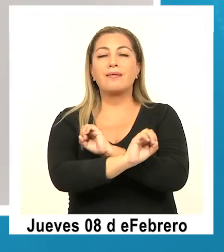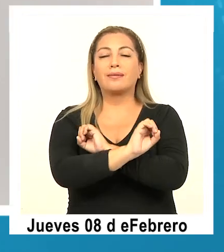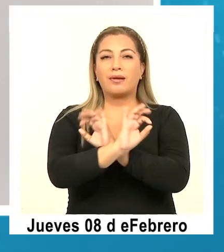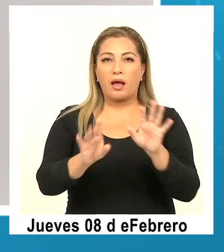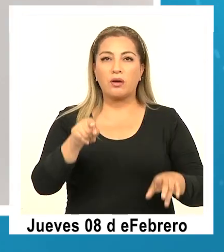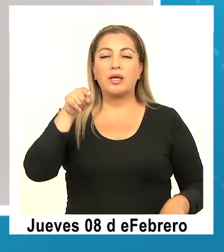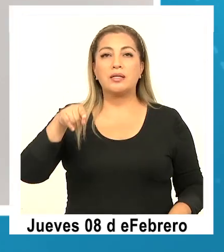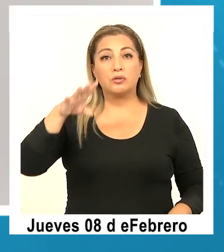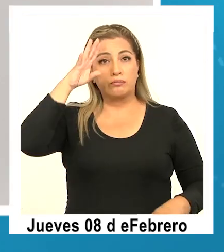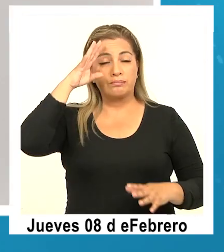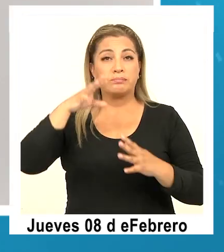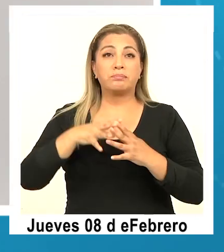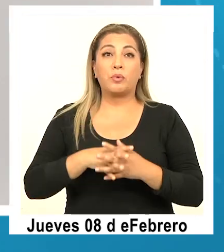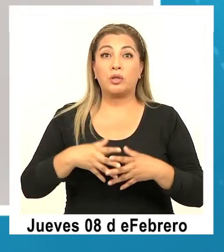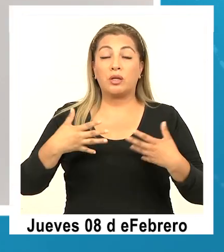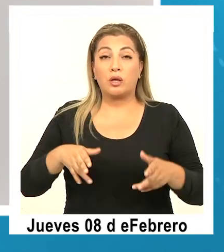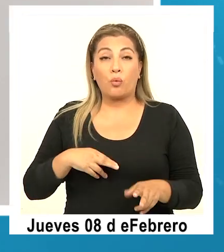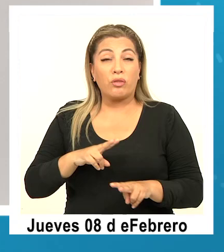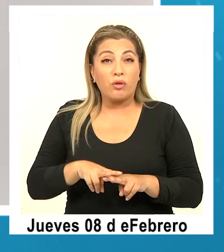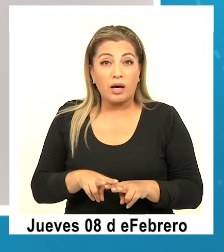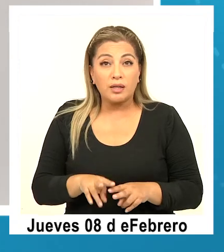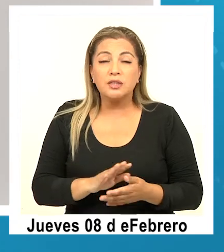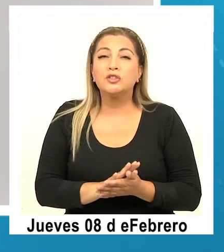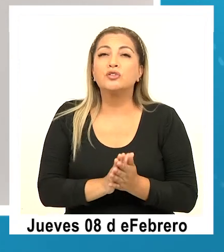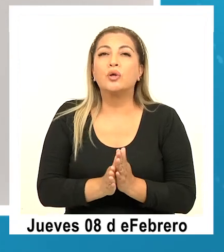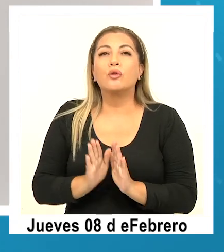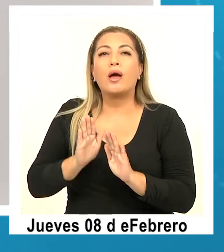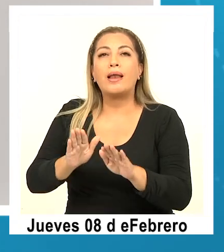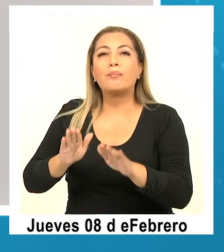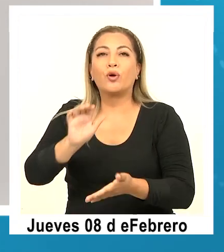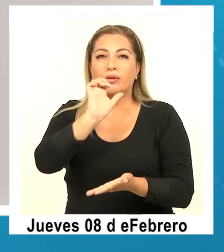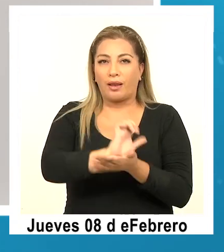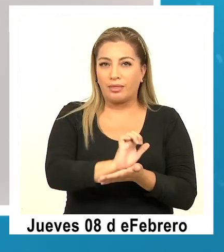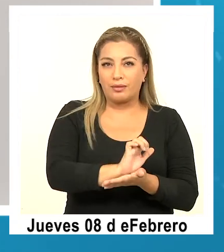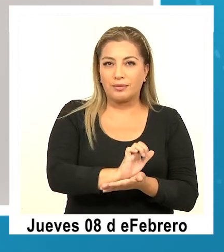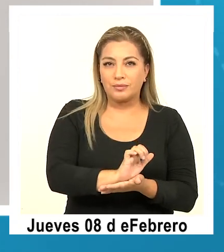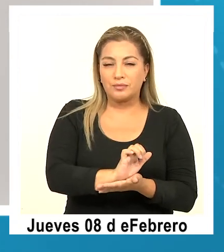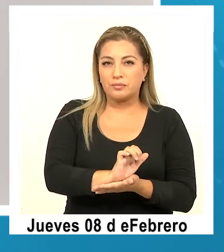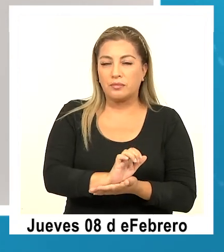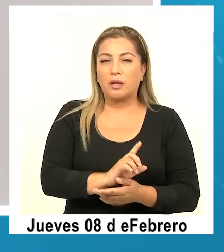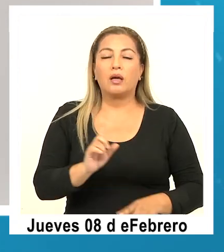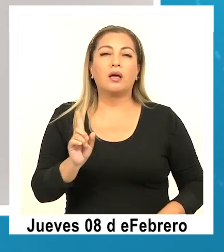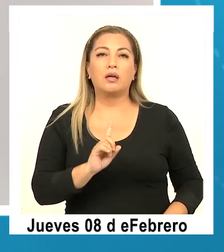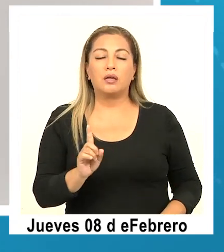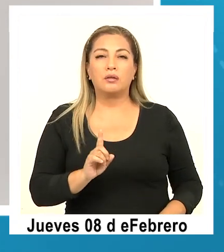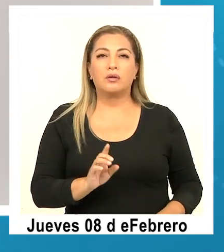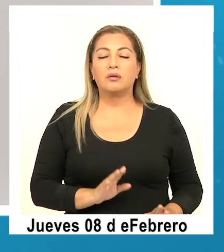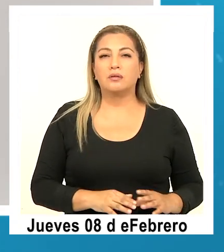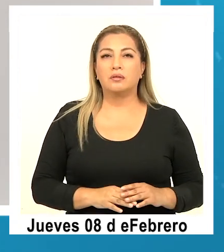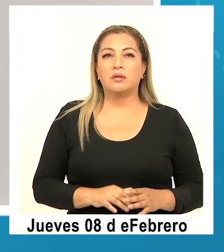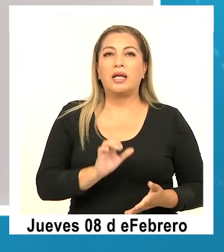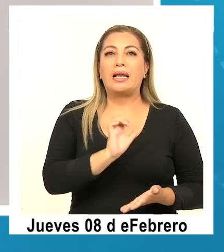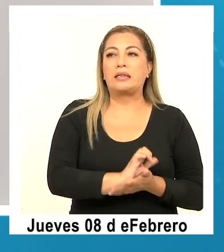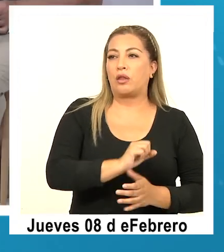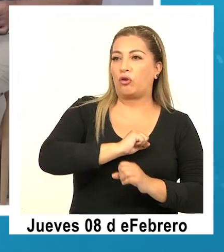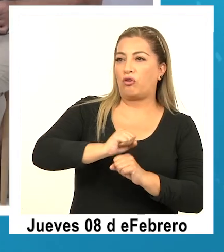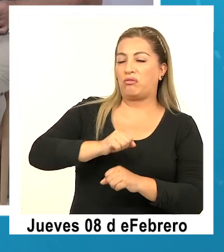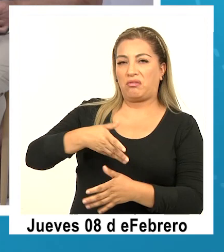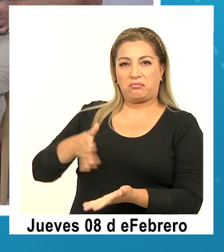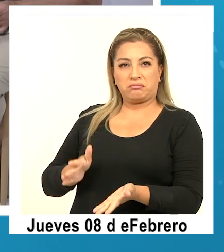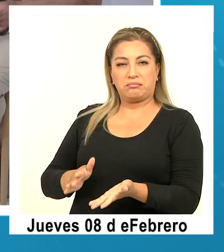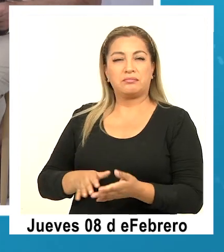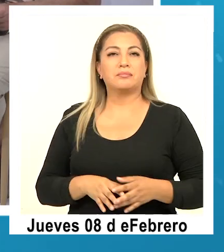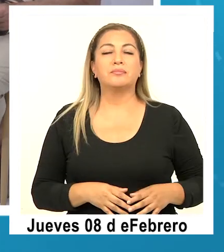que esos militares, cuando actúen con todo el apoyo del Estado, y no con el Estado en contra